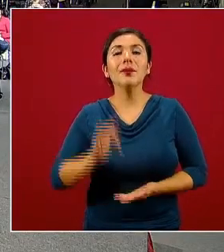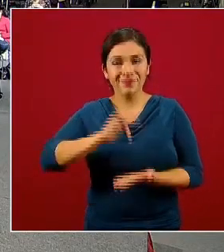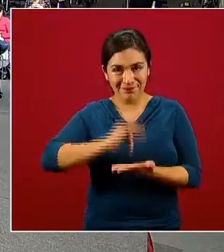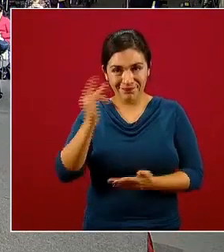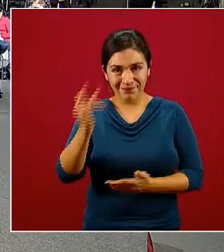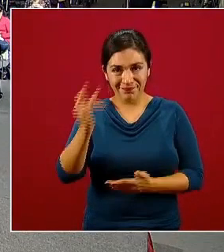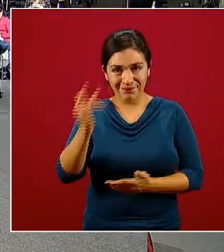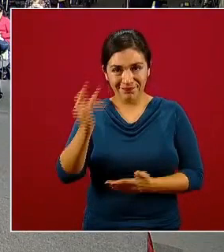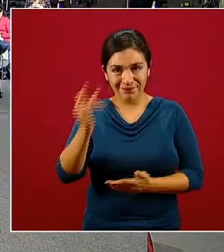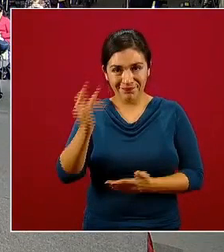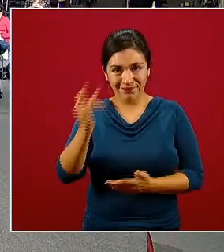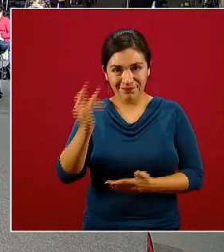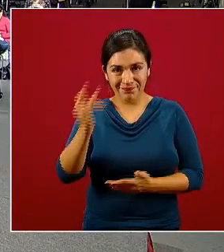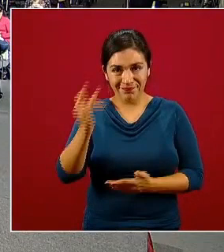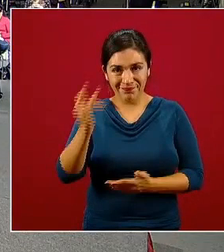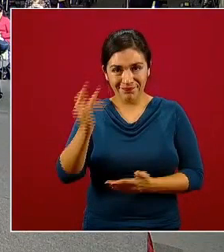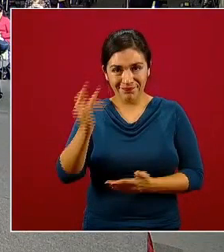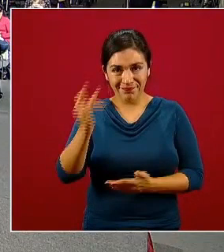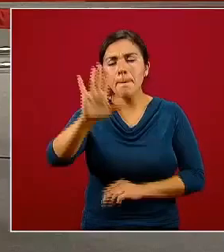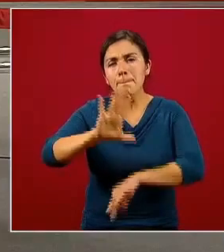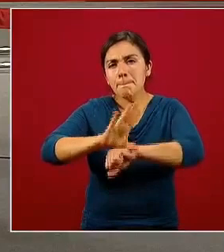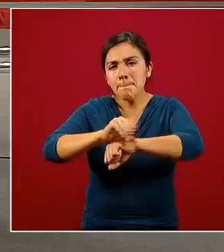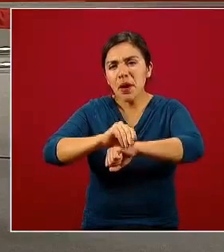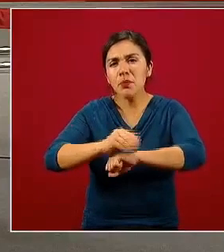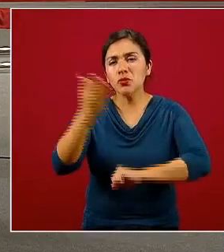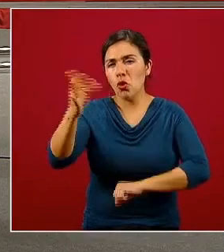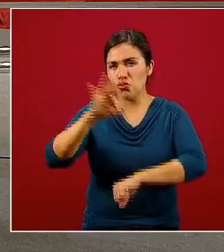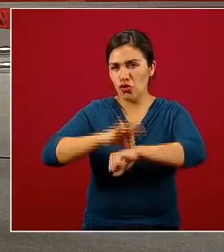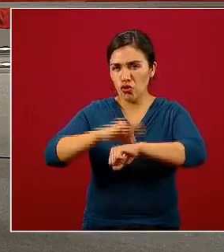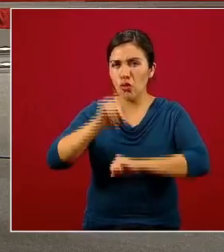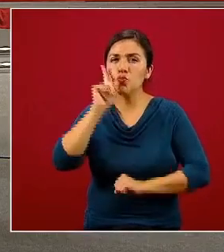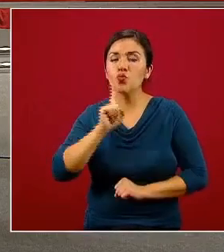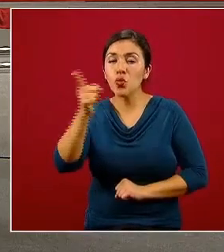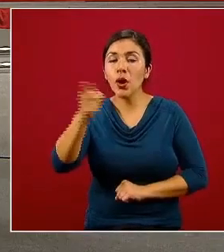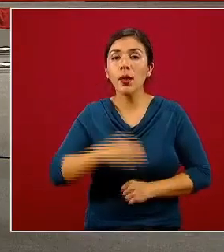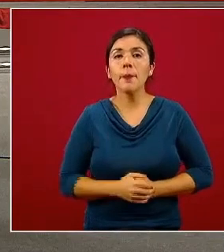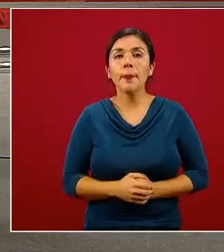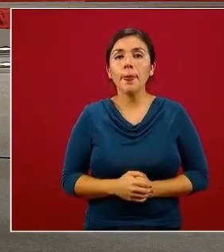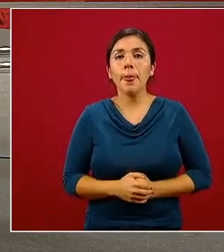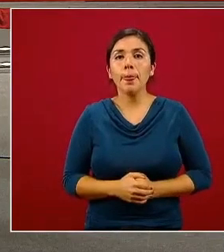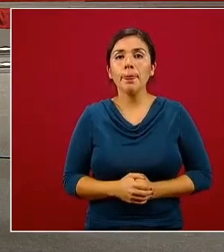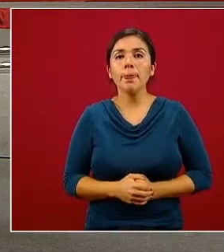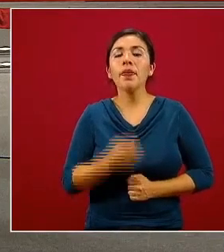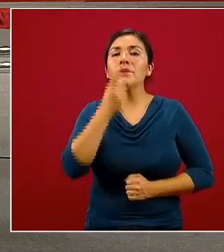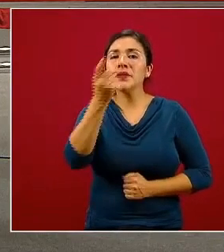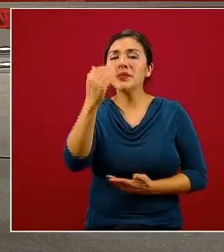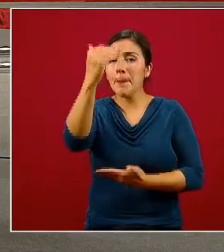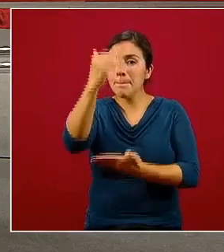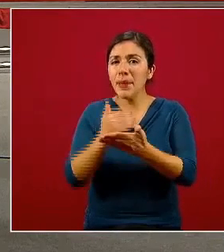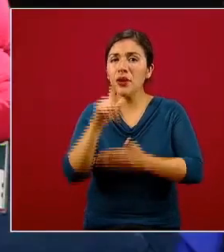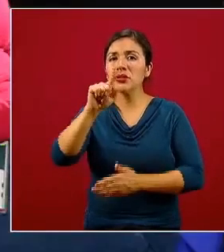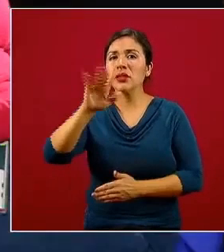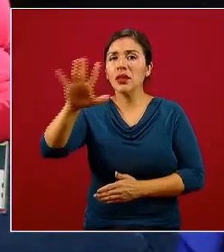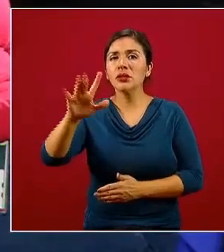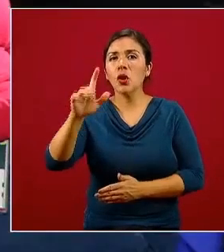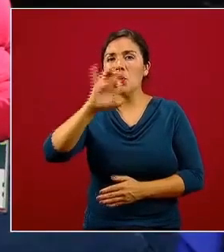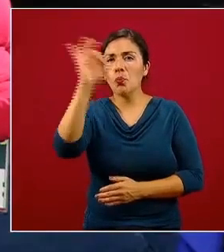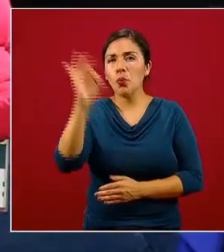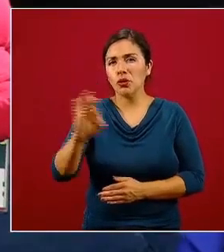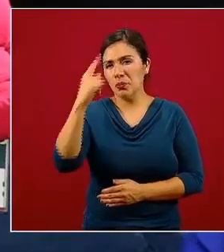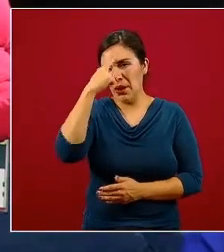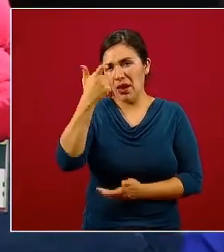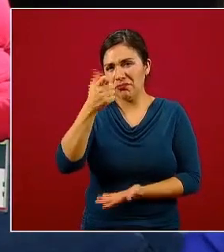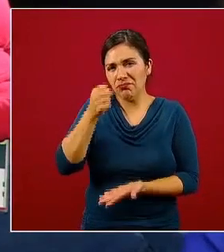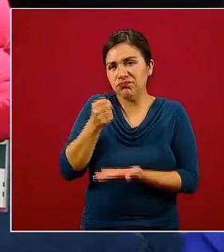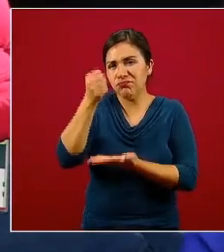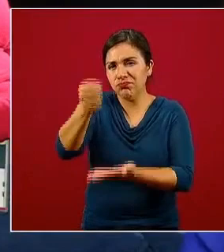Gracias. Es referente a la, si me permite, la doctora, es referente a la reducción del 75% del presupuesto operativo que